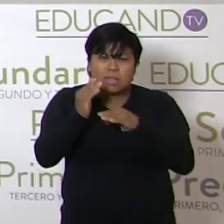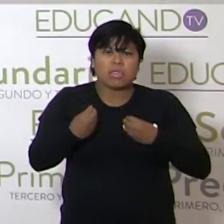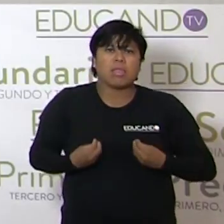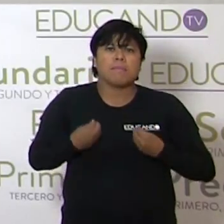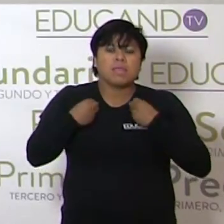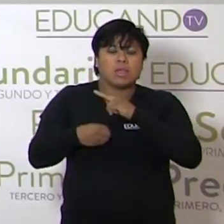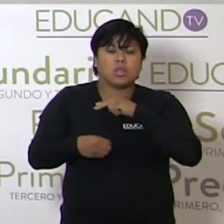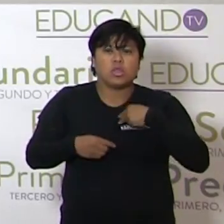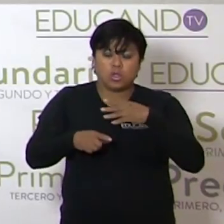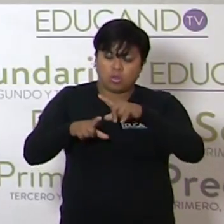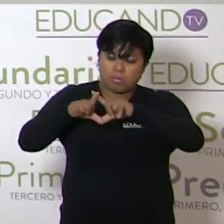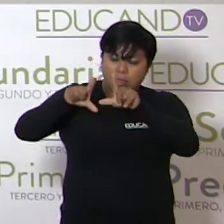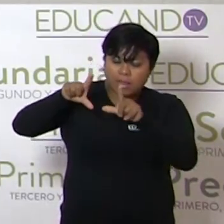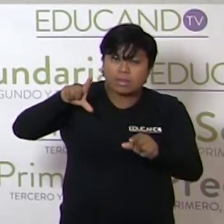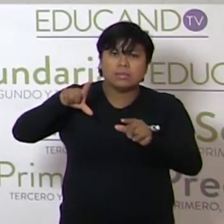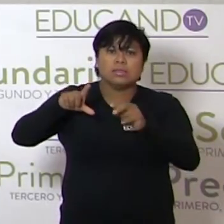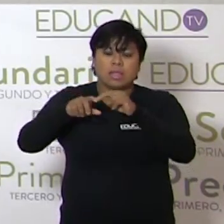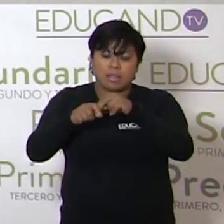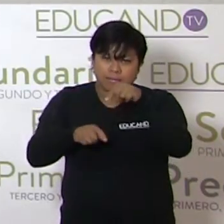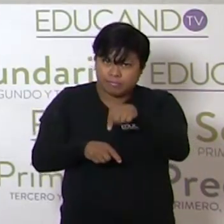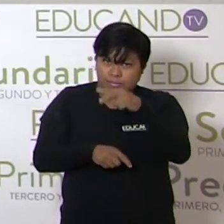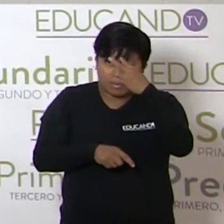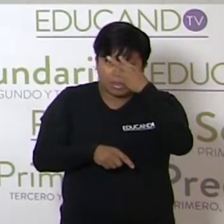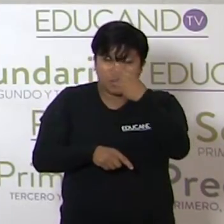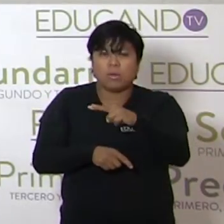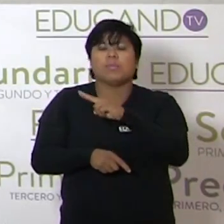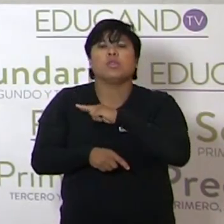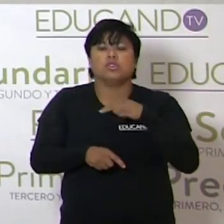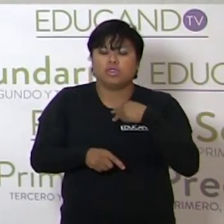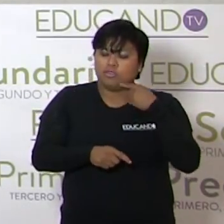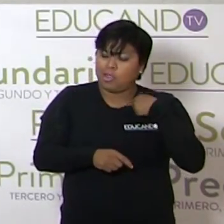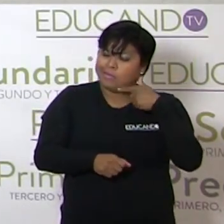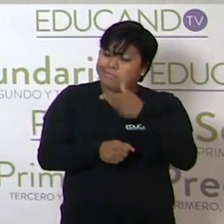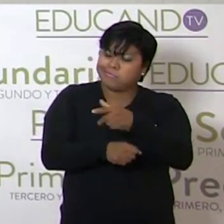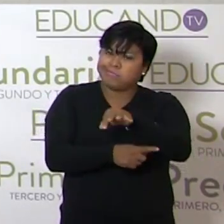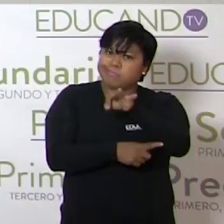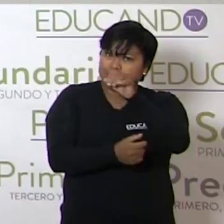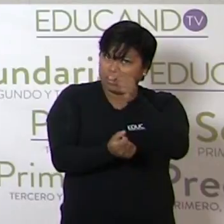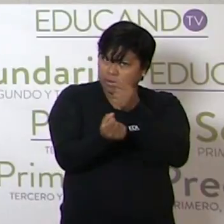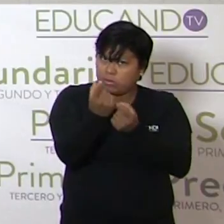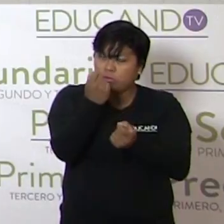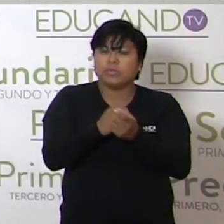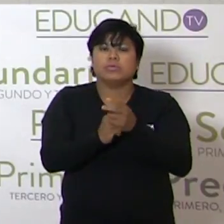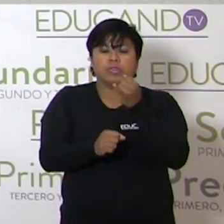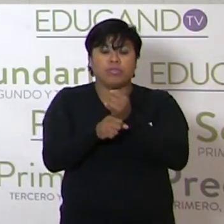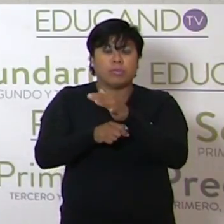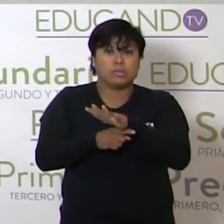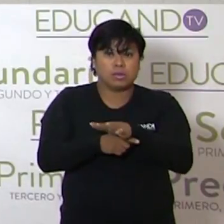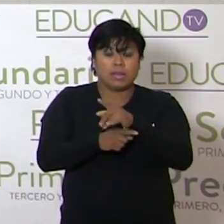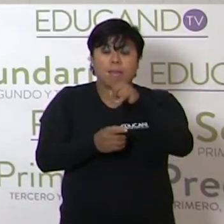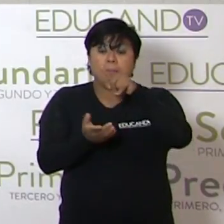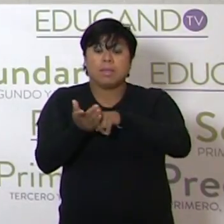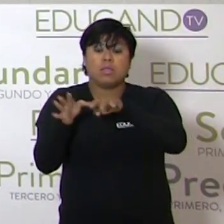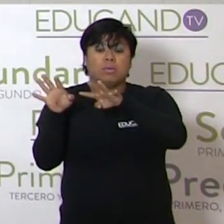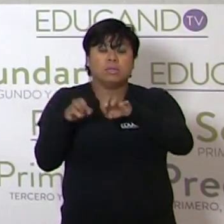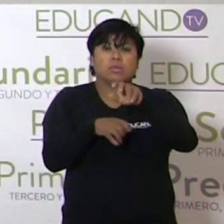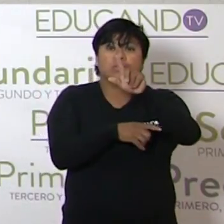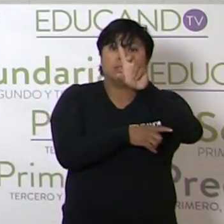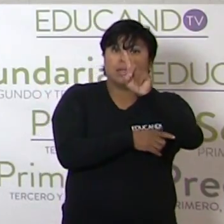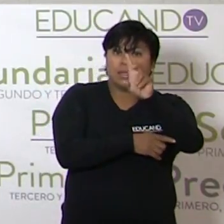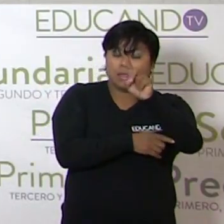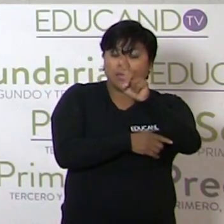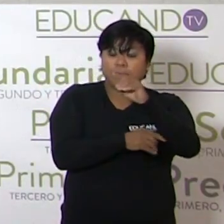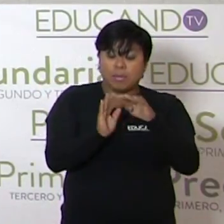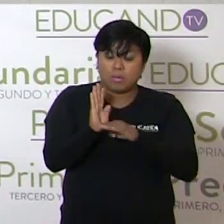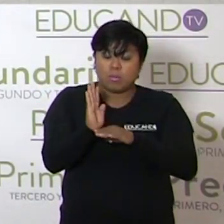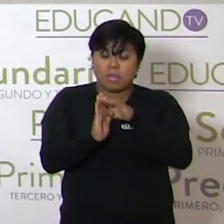en nuestro país, en México. Y te voy a dar algunos datos que encontré en esa página. Fíjate que en 1930 el promedio de